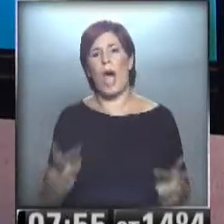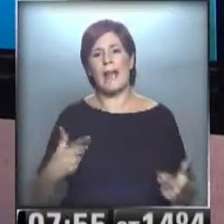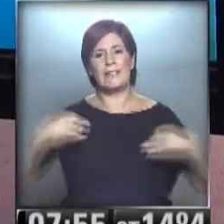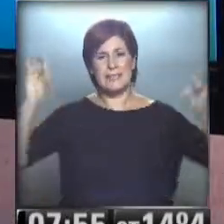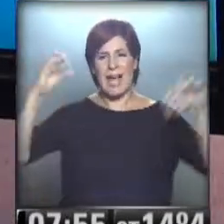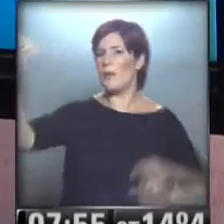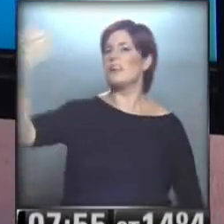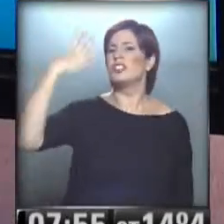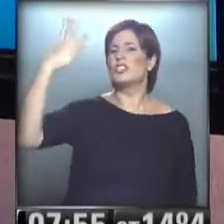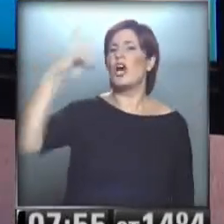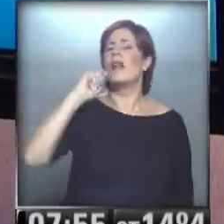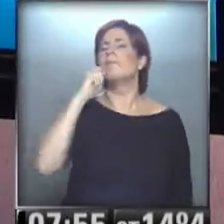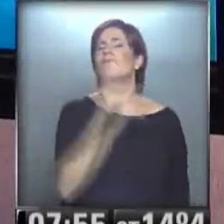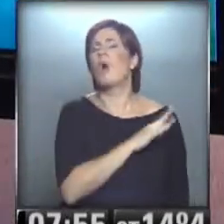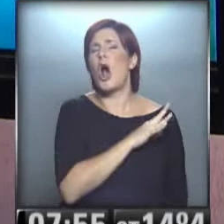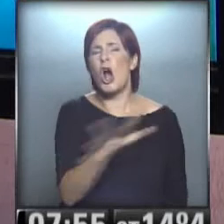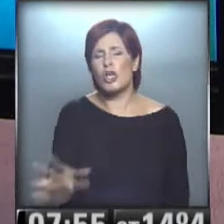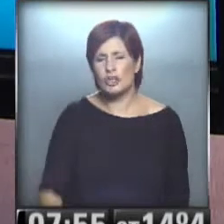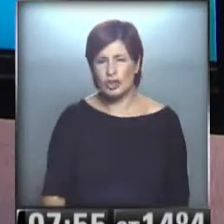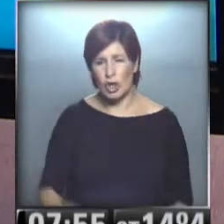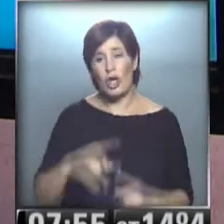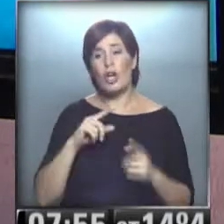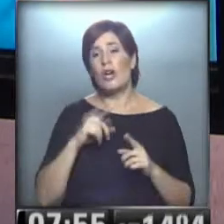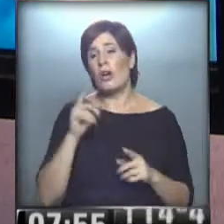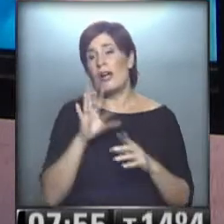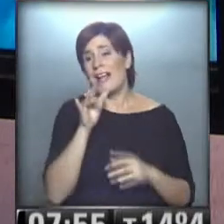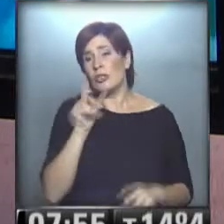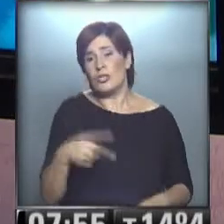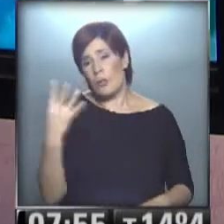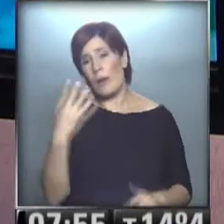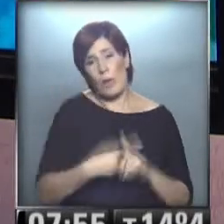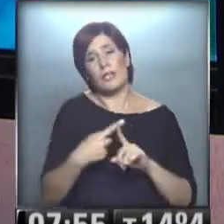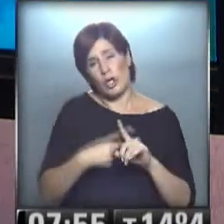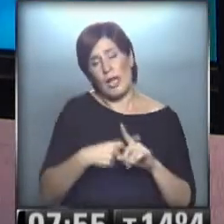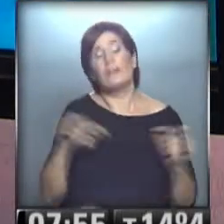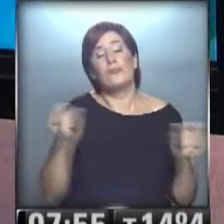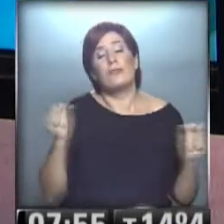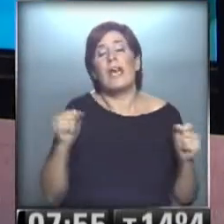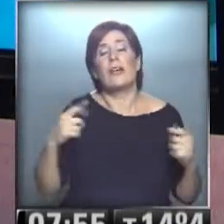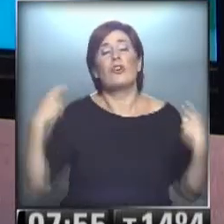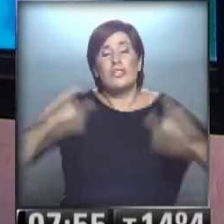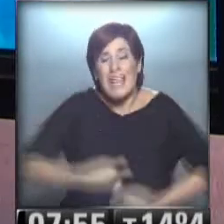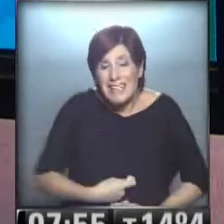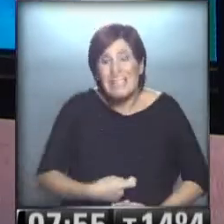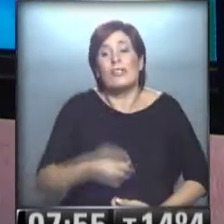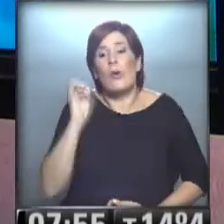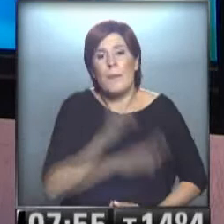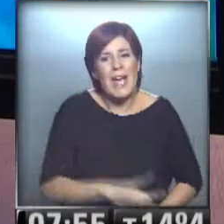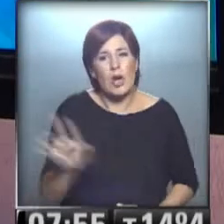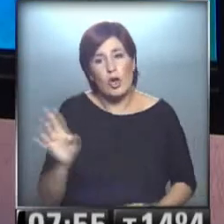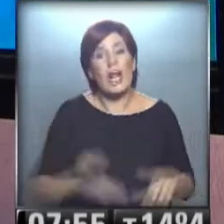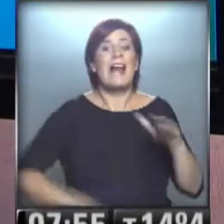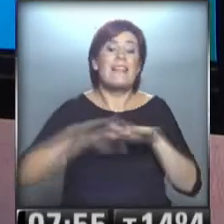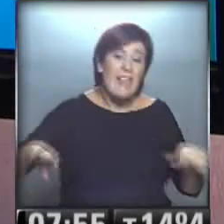sol en la ciudad de Buenos Aires, 14 grados 4, está fresquito, no lo vamos a negar. Para saquito todo el día. Para saquito, ¿no? Buena parte del día, a la tarde